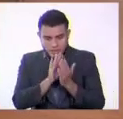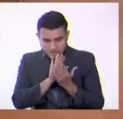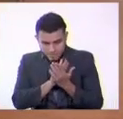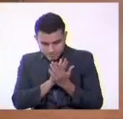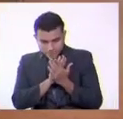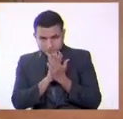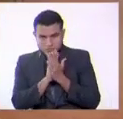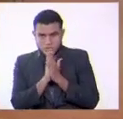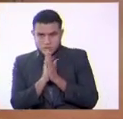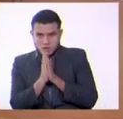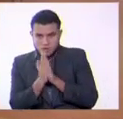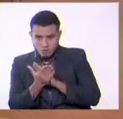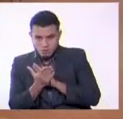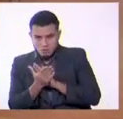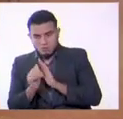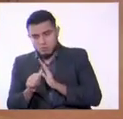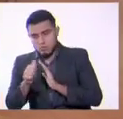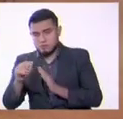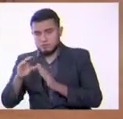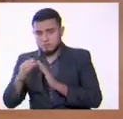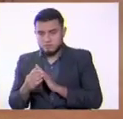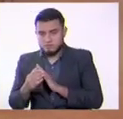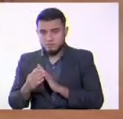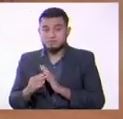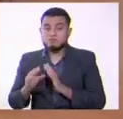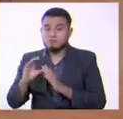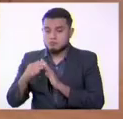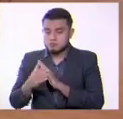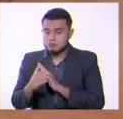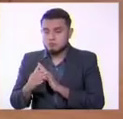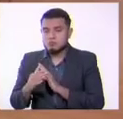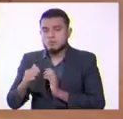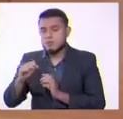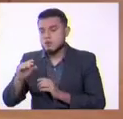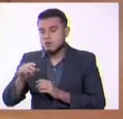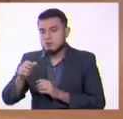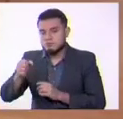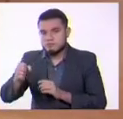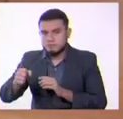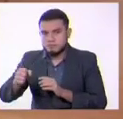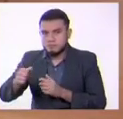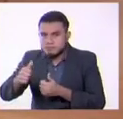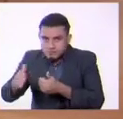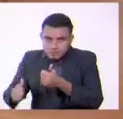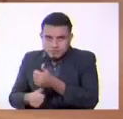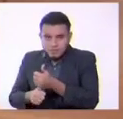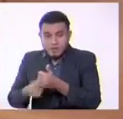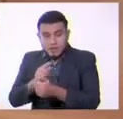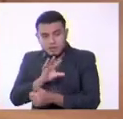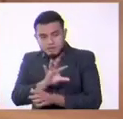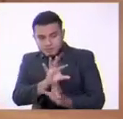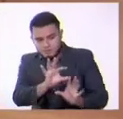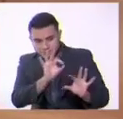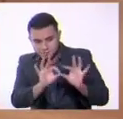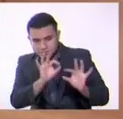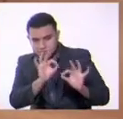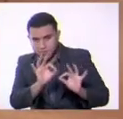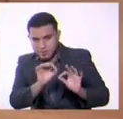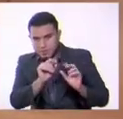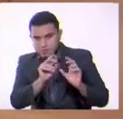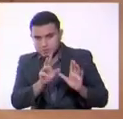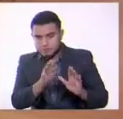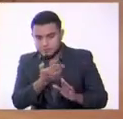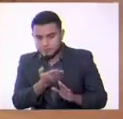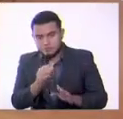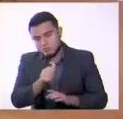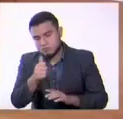culturas. Y cuando hablamos de cultura dominada, es la que asume los elementos de la otra cultura. Entonces, bien, cuando